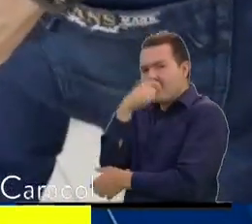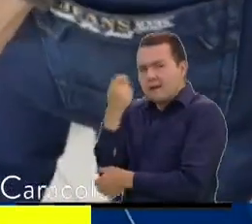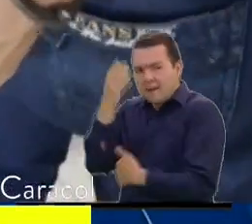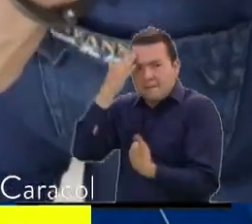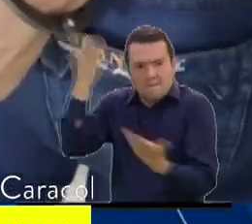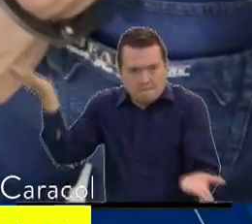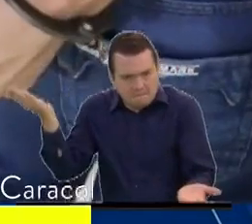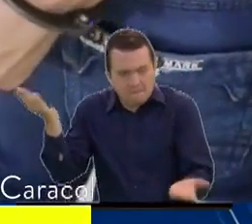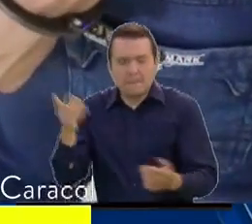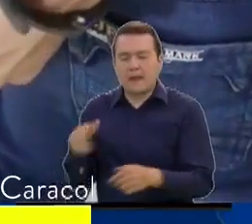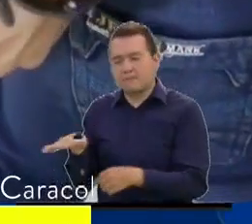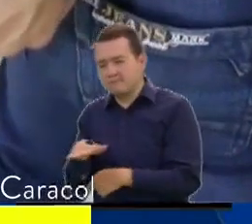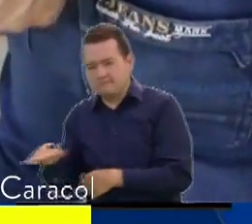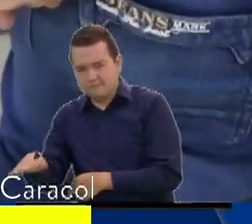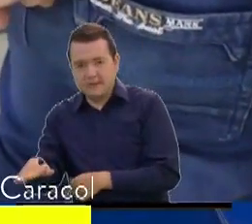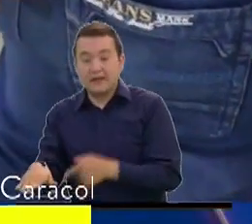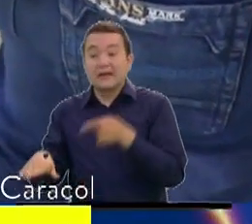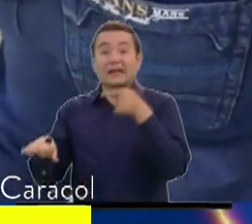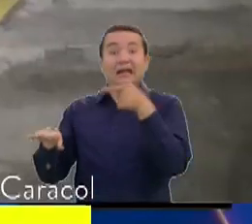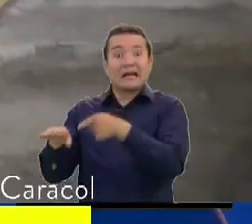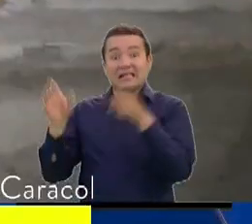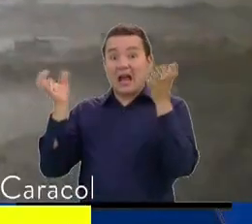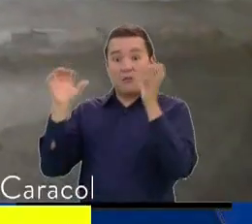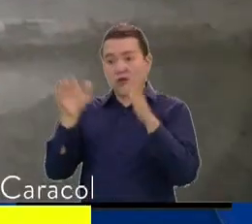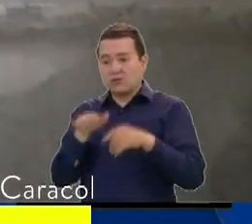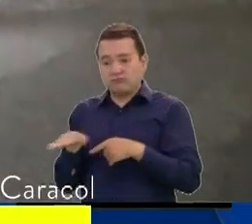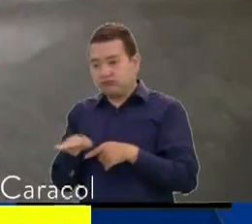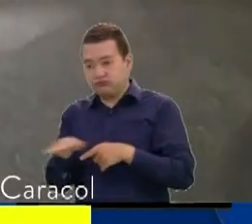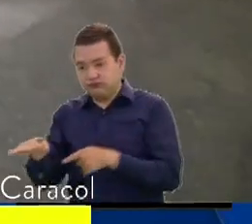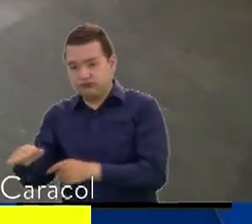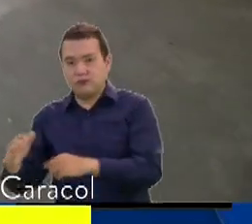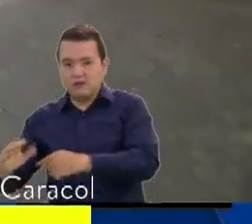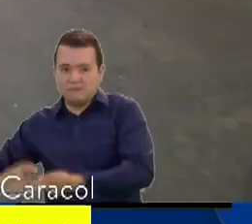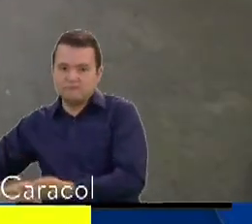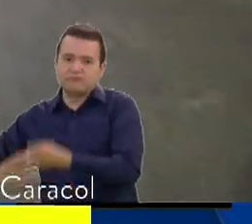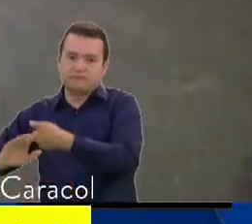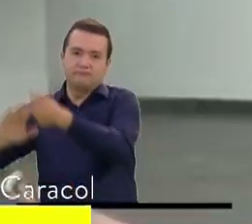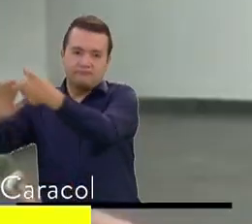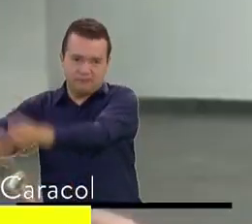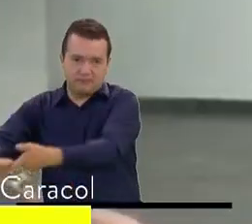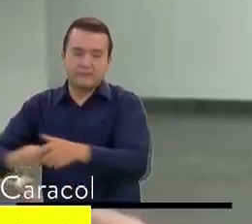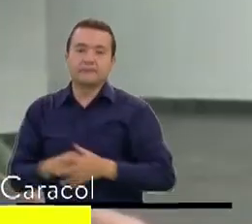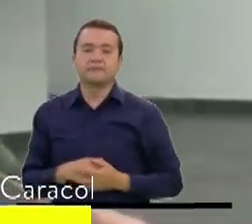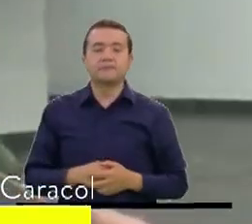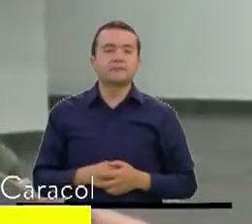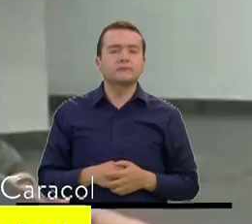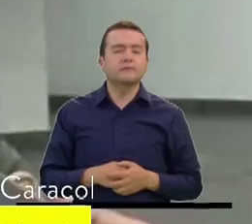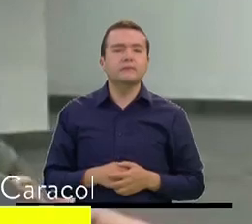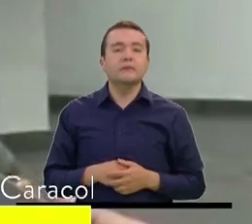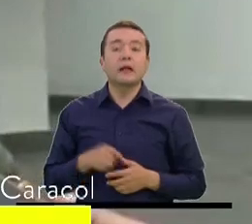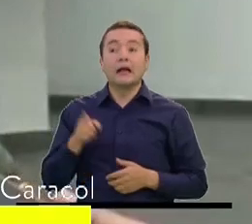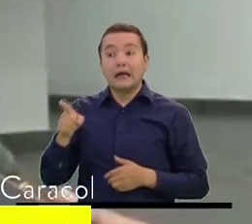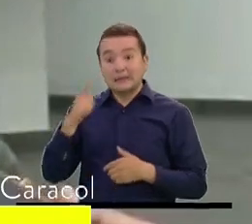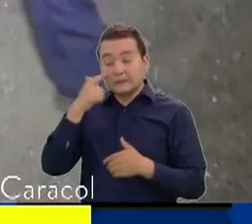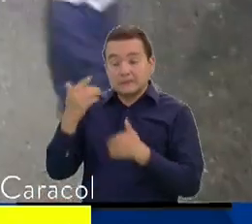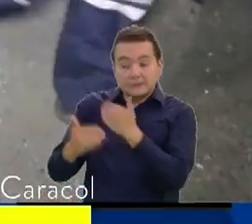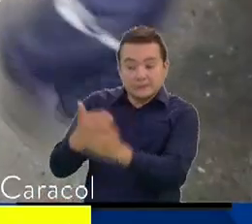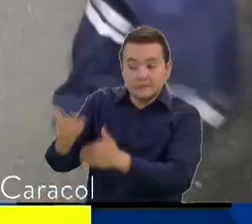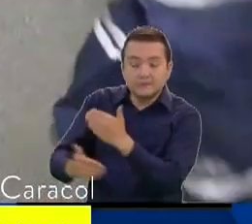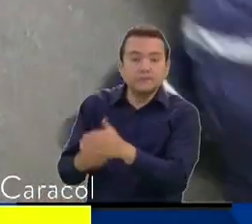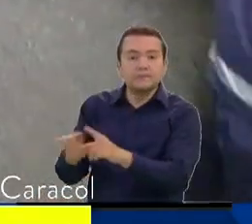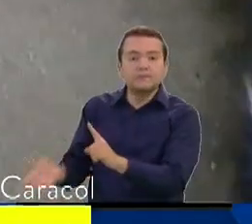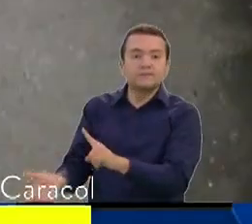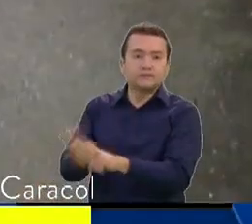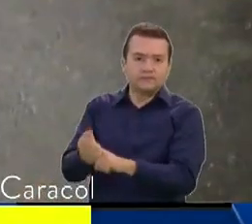un accidente después de que esta ambulancia fuera llevada a los patios. Frente a este procedimiento que vincula a una ambulancia,